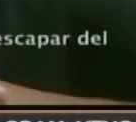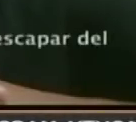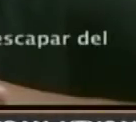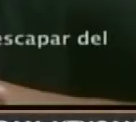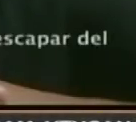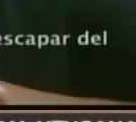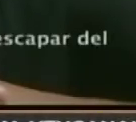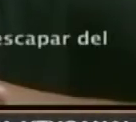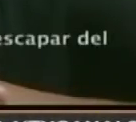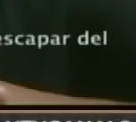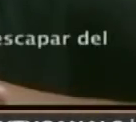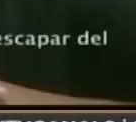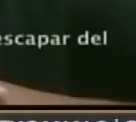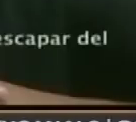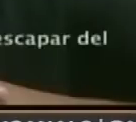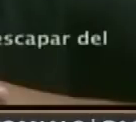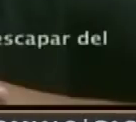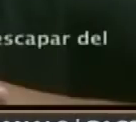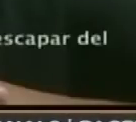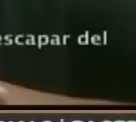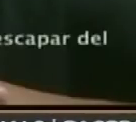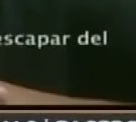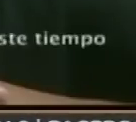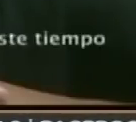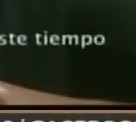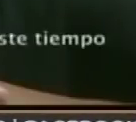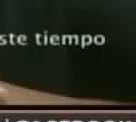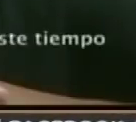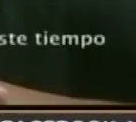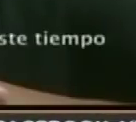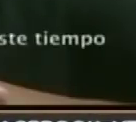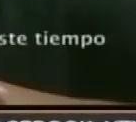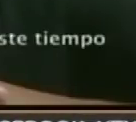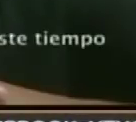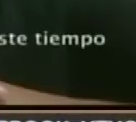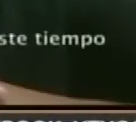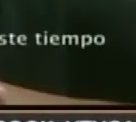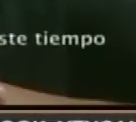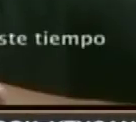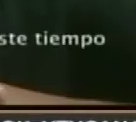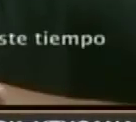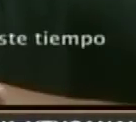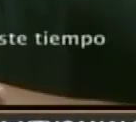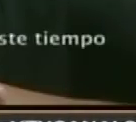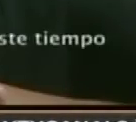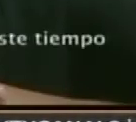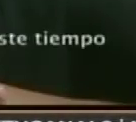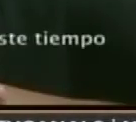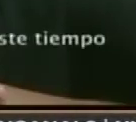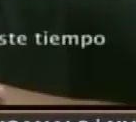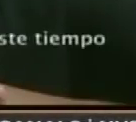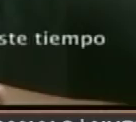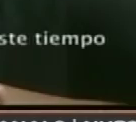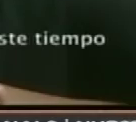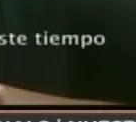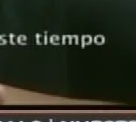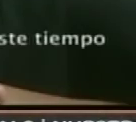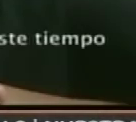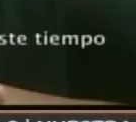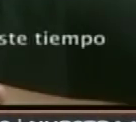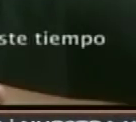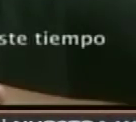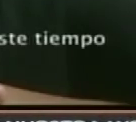decidí huir y escapar del campamento porque no me parecían las ideas. Y estuve todo este tiempo